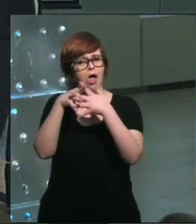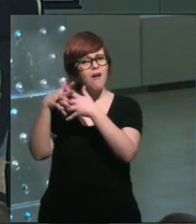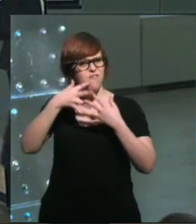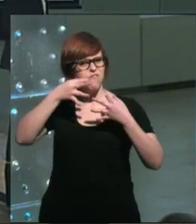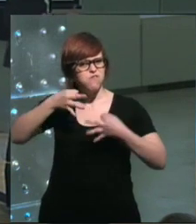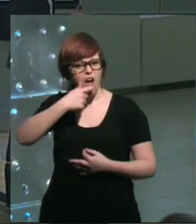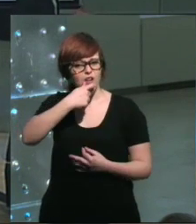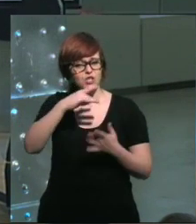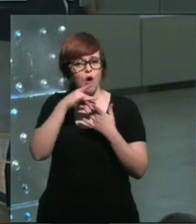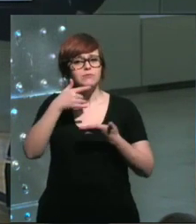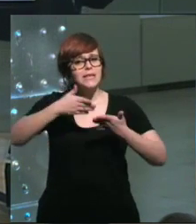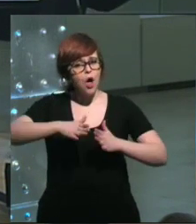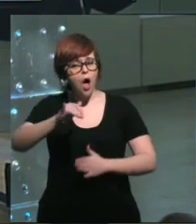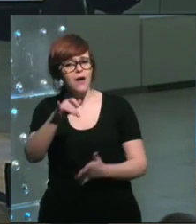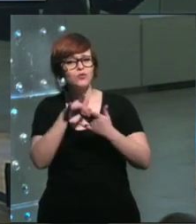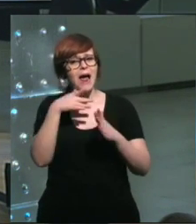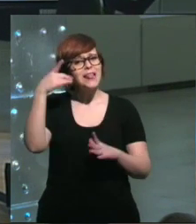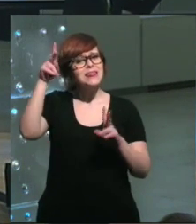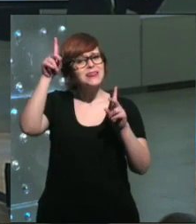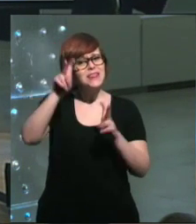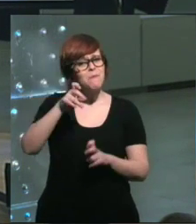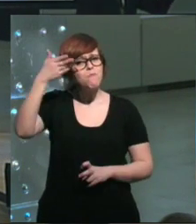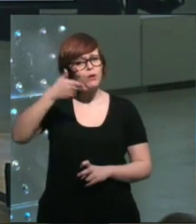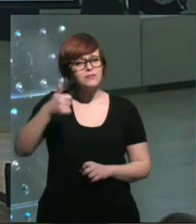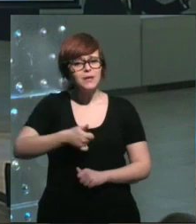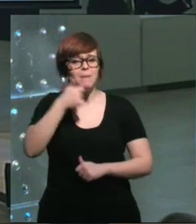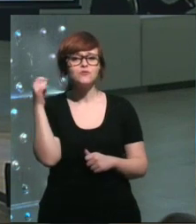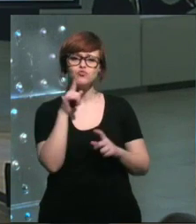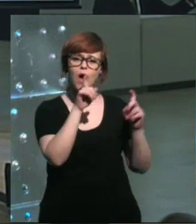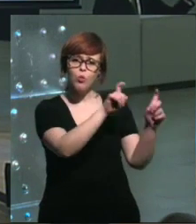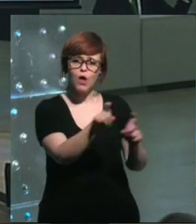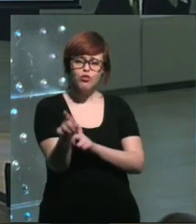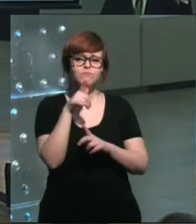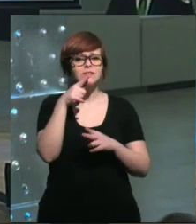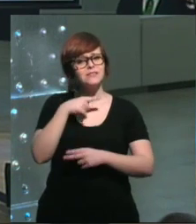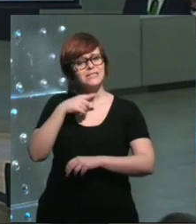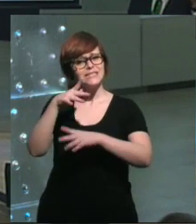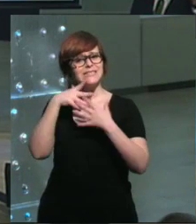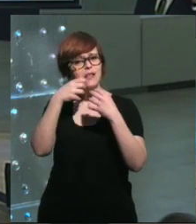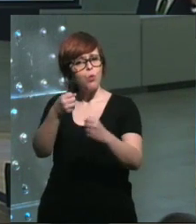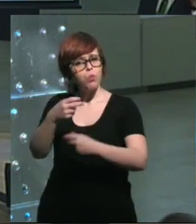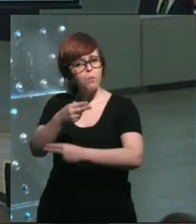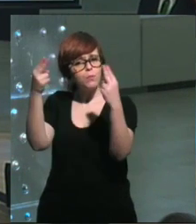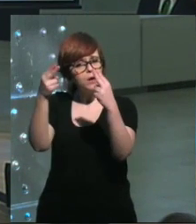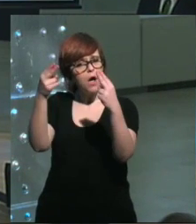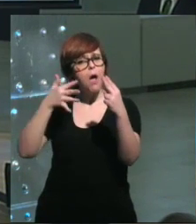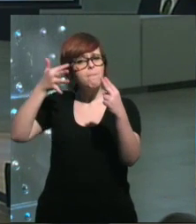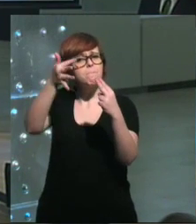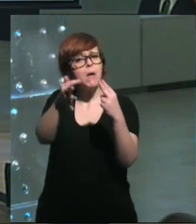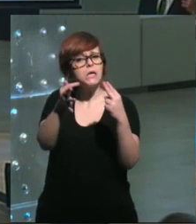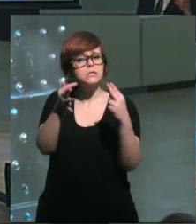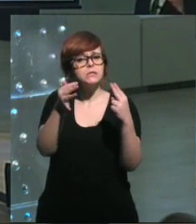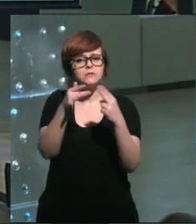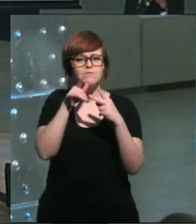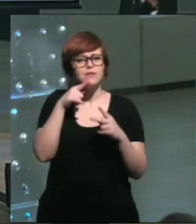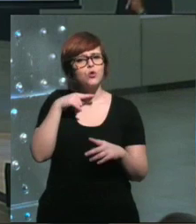tienen hijos, que los temas principales son la educación, la salud pública y tienen un alto índice de